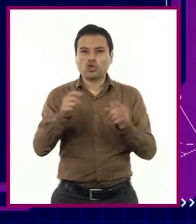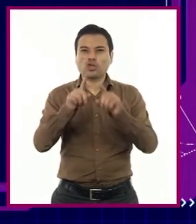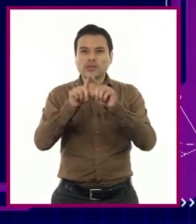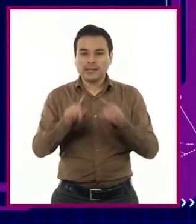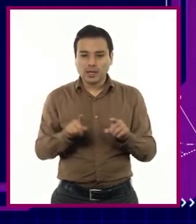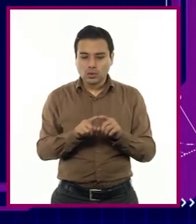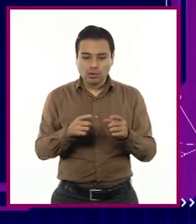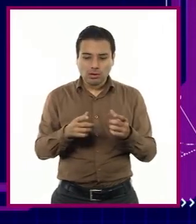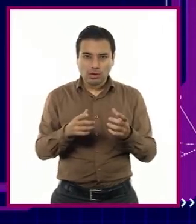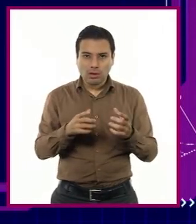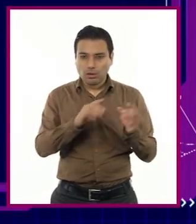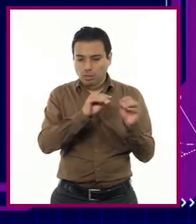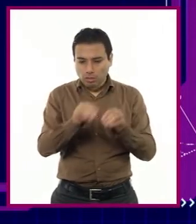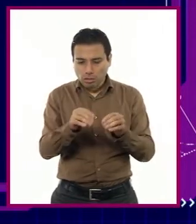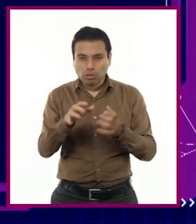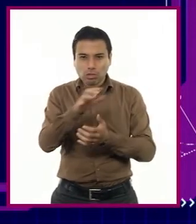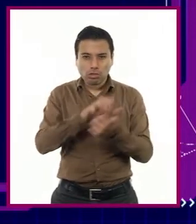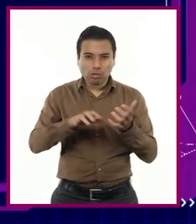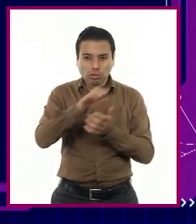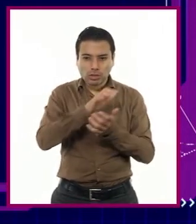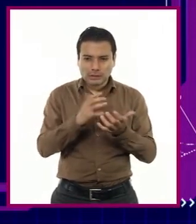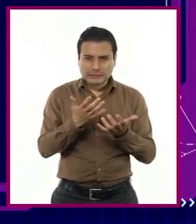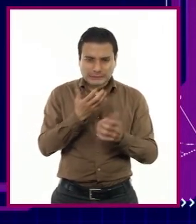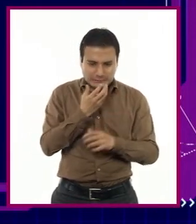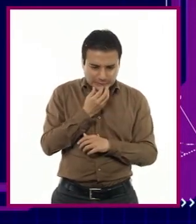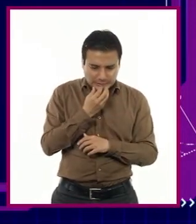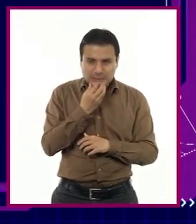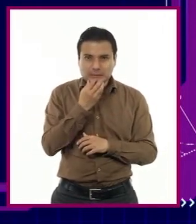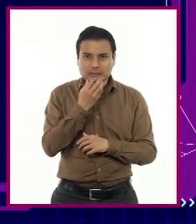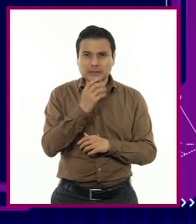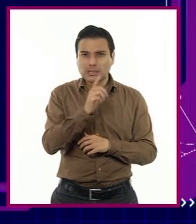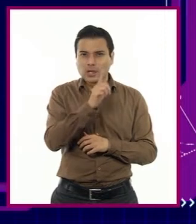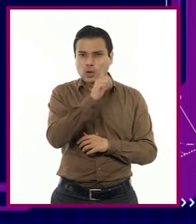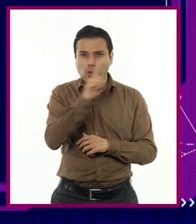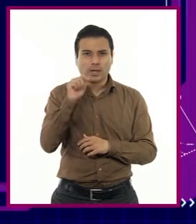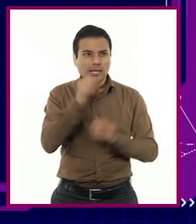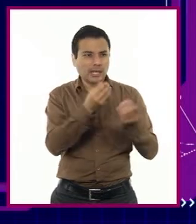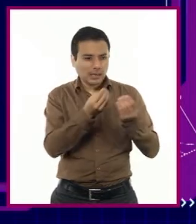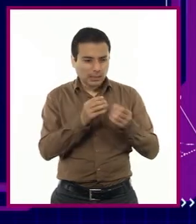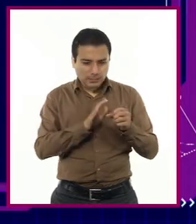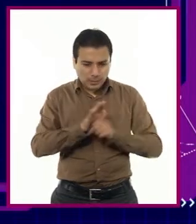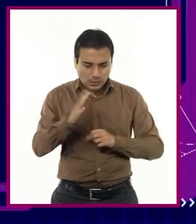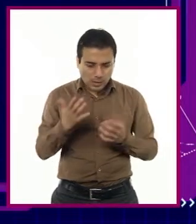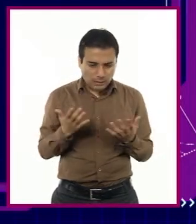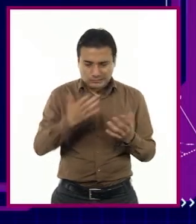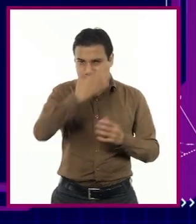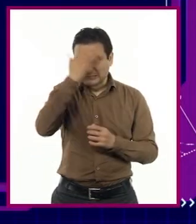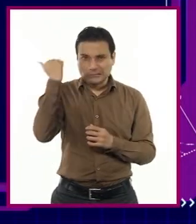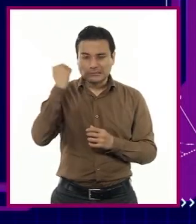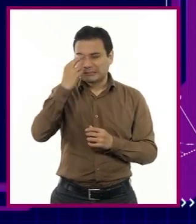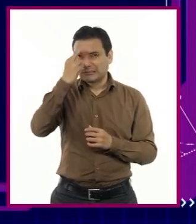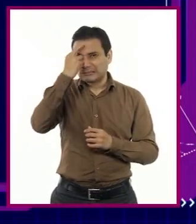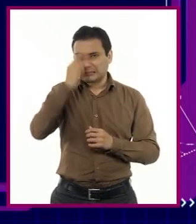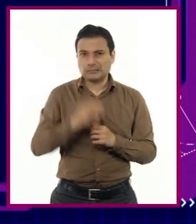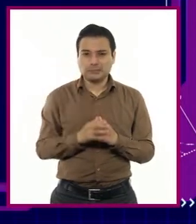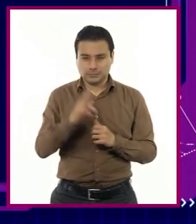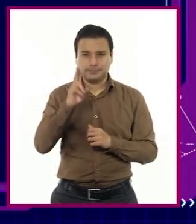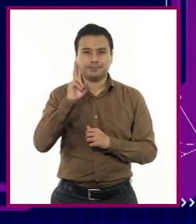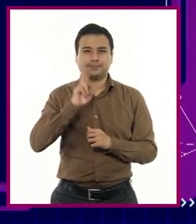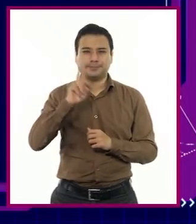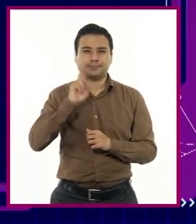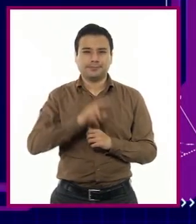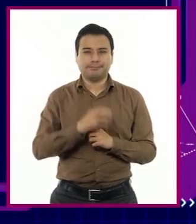cortó. Y ahora no logra identificar cuáles son los triángulos que le entregó Lorena. Veamos la información con la que